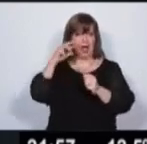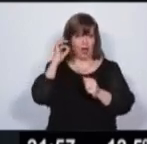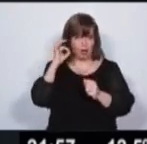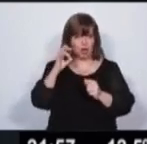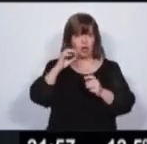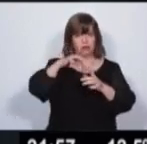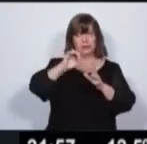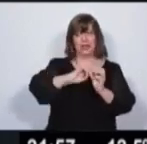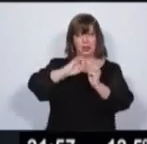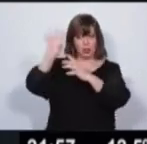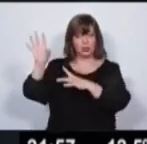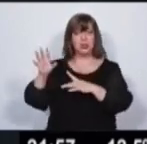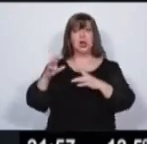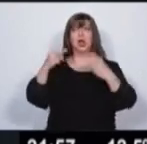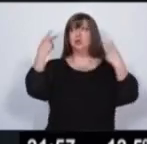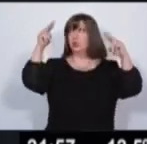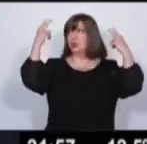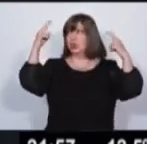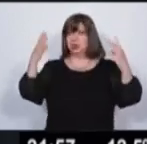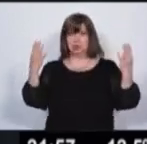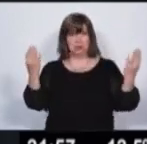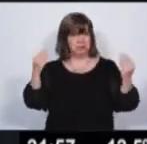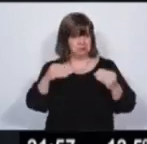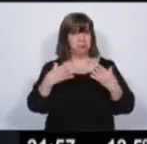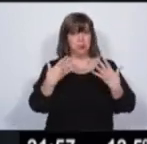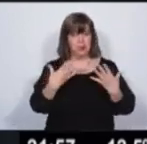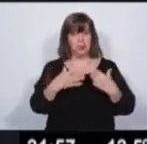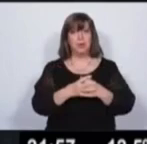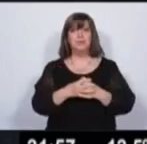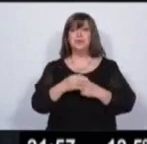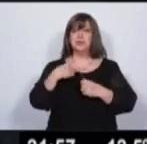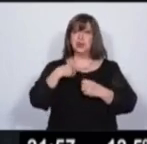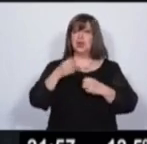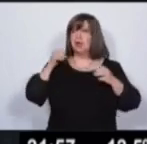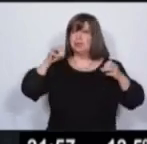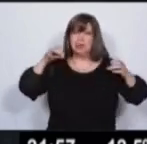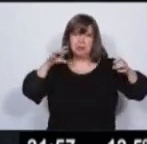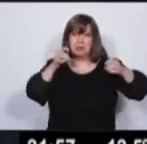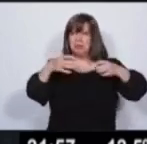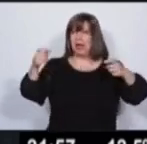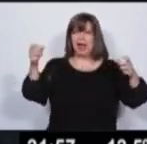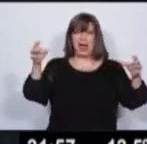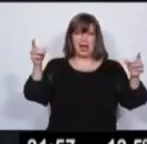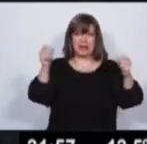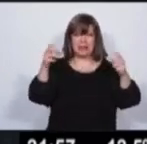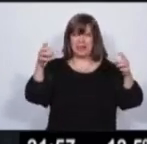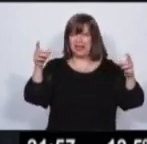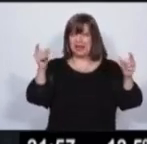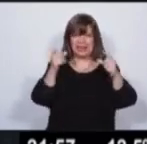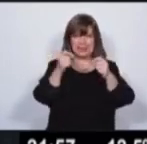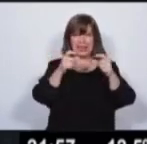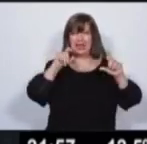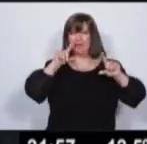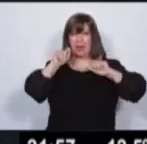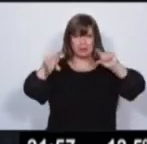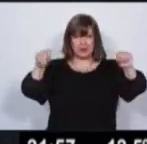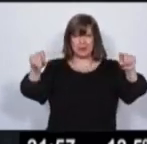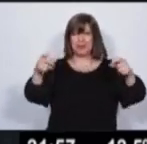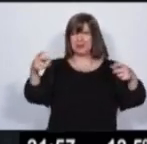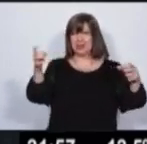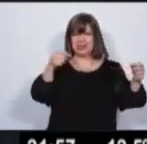podemos hacer mucho mejor logística acá se escuchan críticas críticas y críticas y críticas